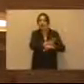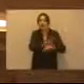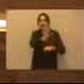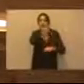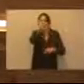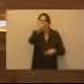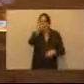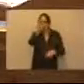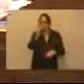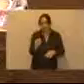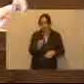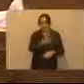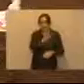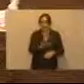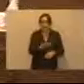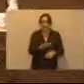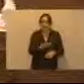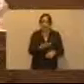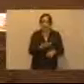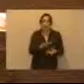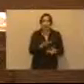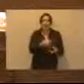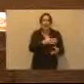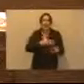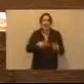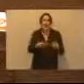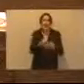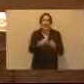houbera trasgos que o tracamundiaran todo.